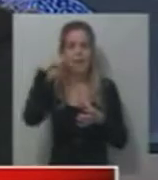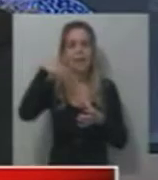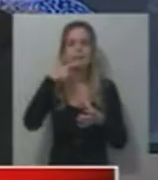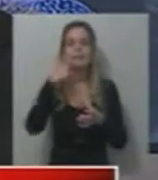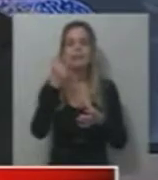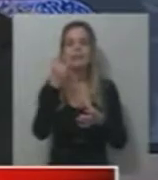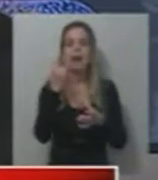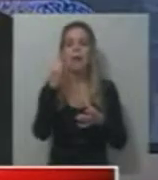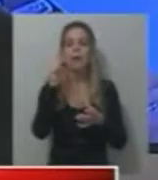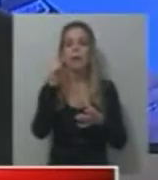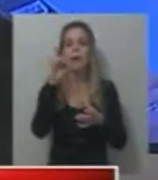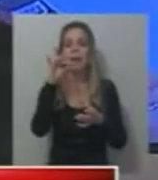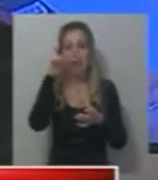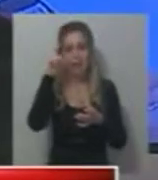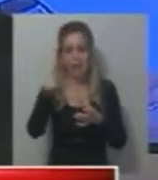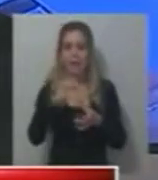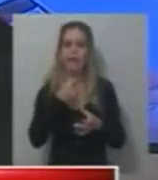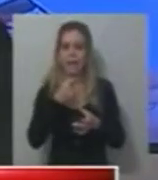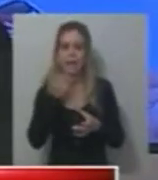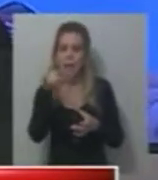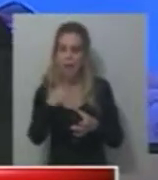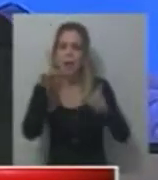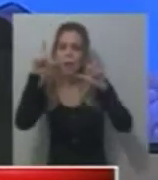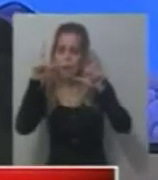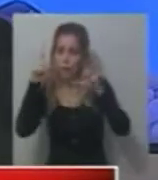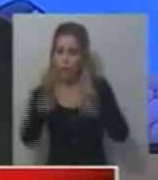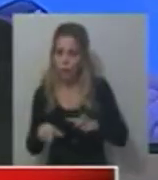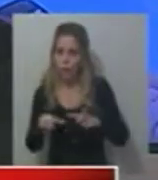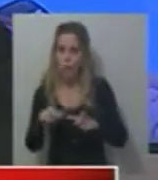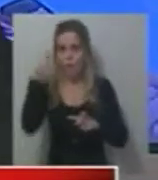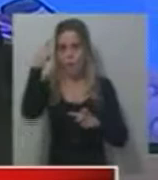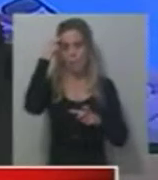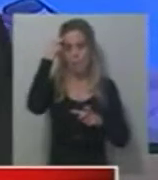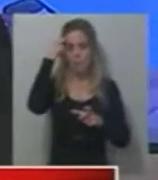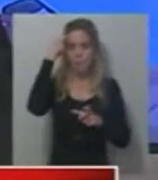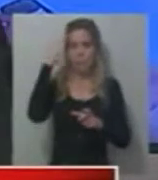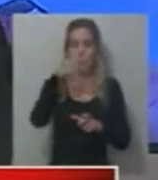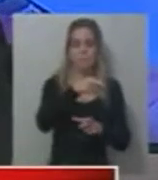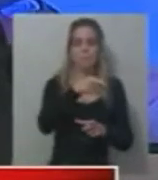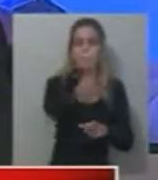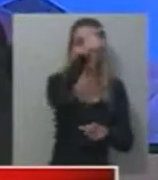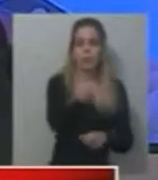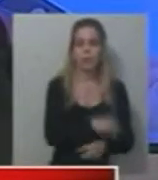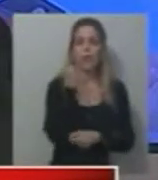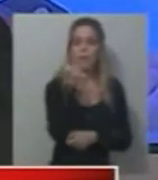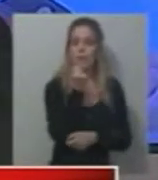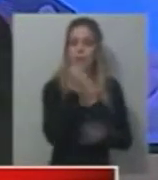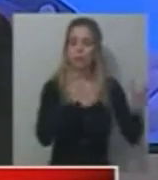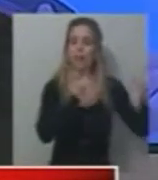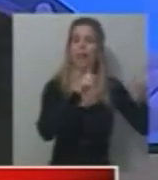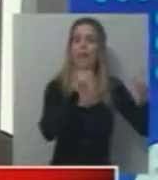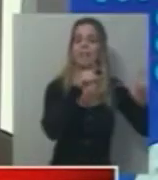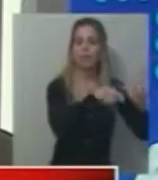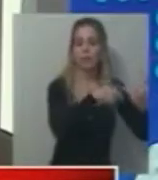y digo, una persona que acá lo hemos discutido, un actor de poder en la Argentina, que este año estuvo ausente en la televisión, pero que genera, que influye mucho,